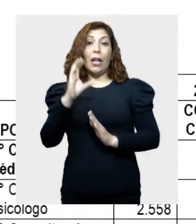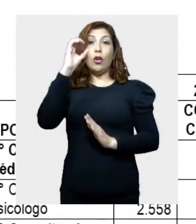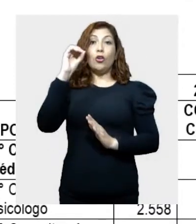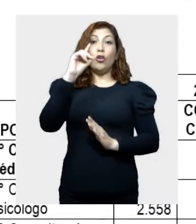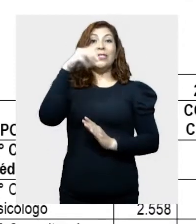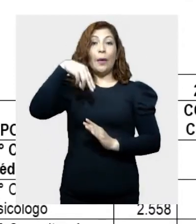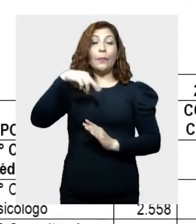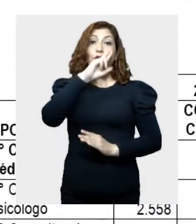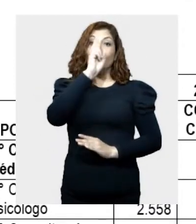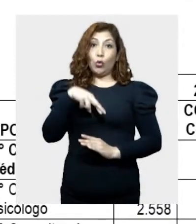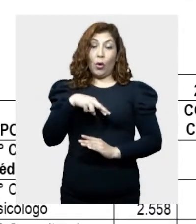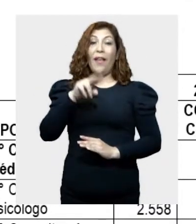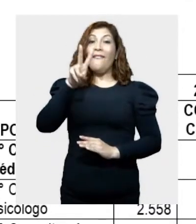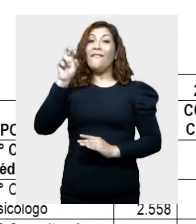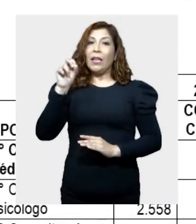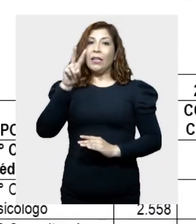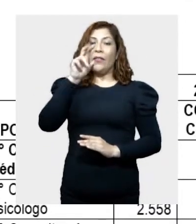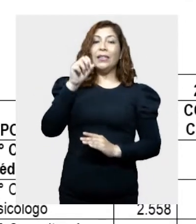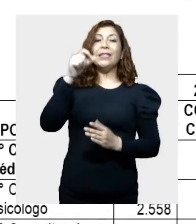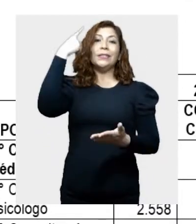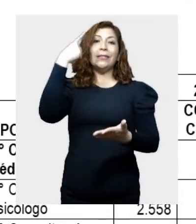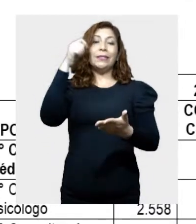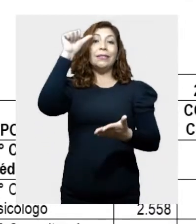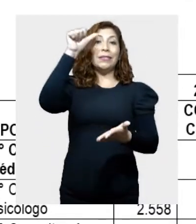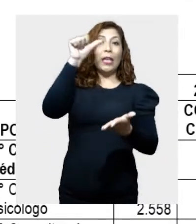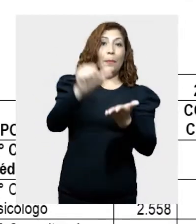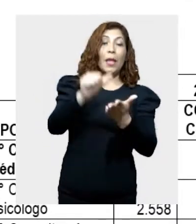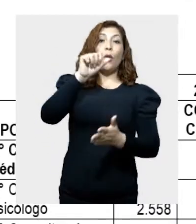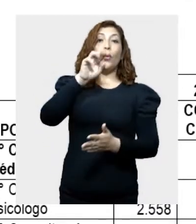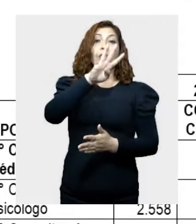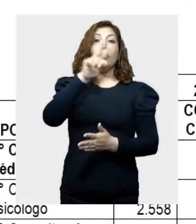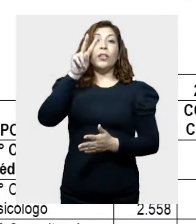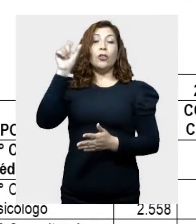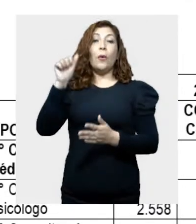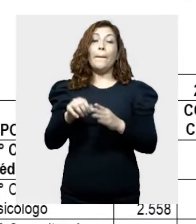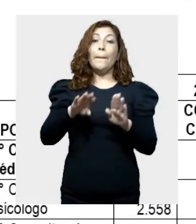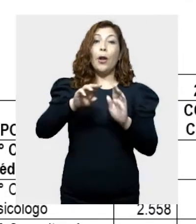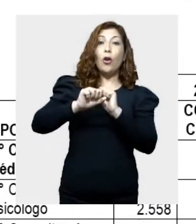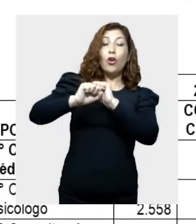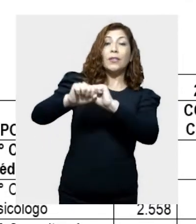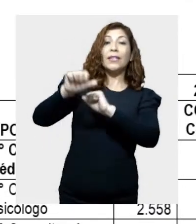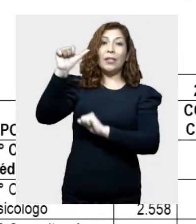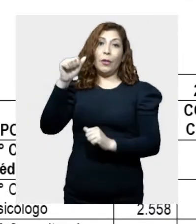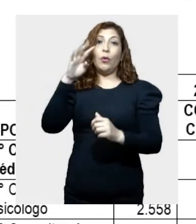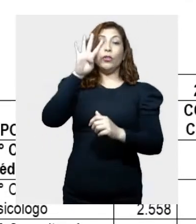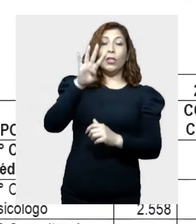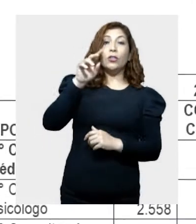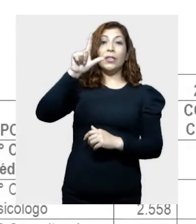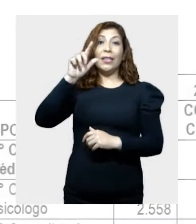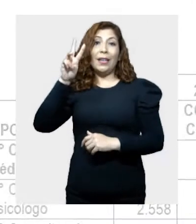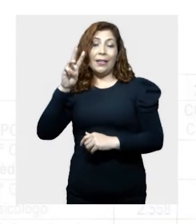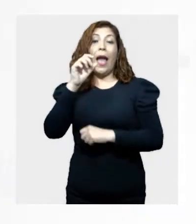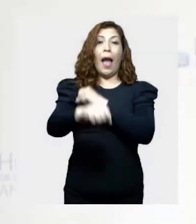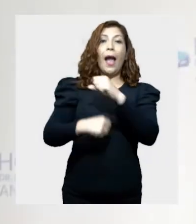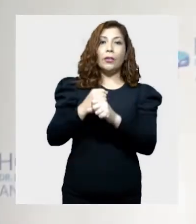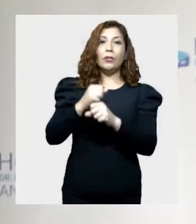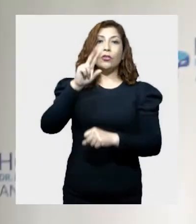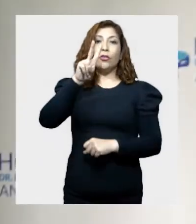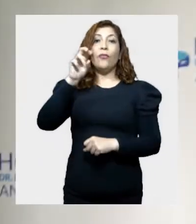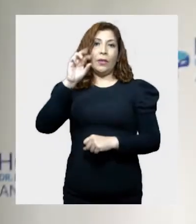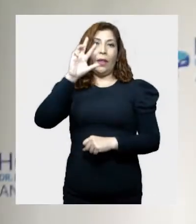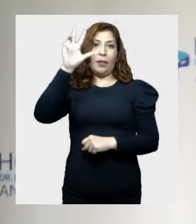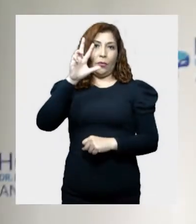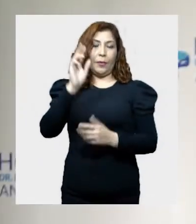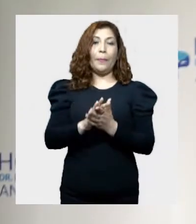donde el 2020 brindaron 6.471 atenciones versus 6.573 del 2019.